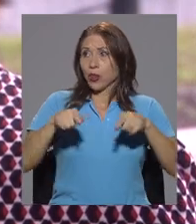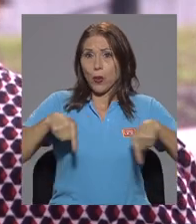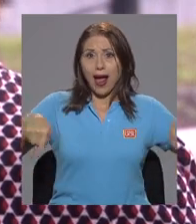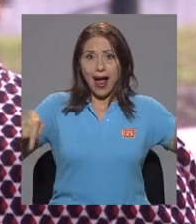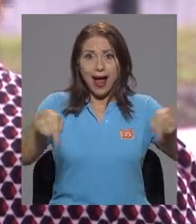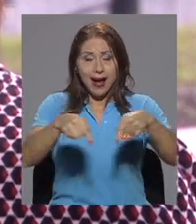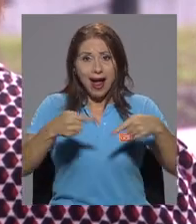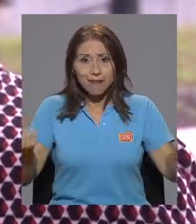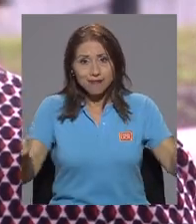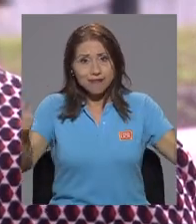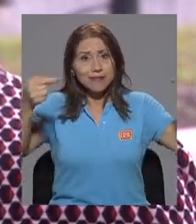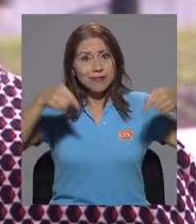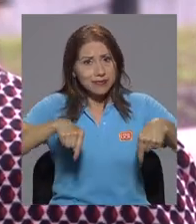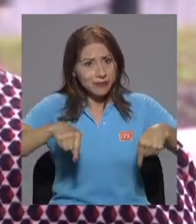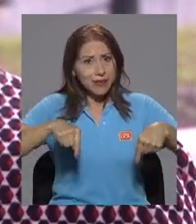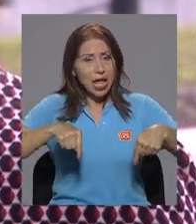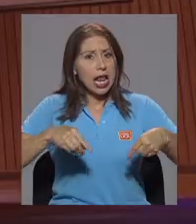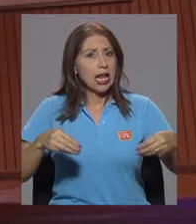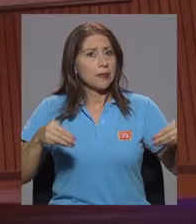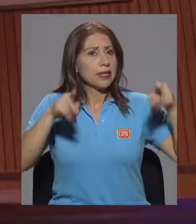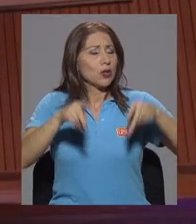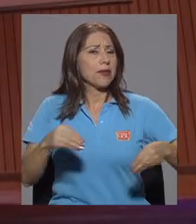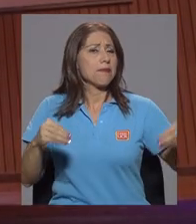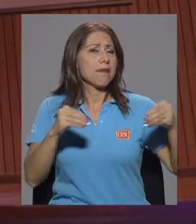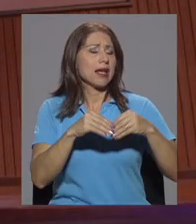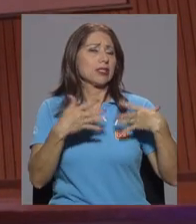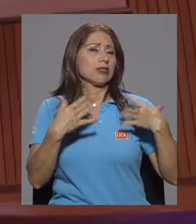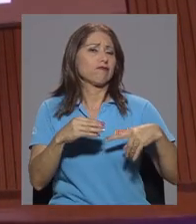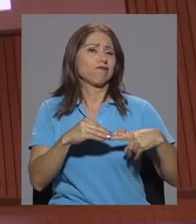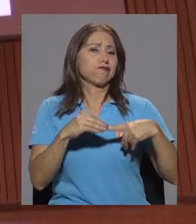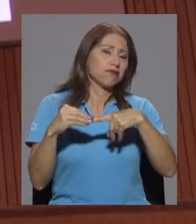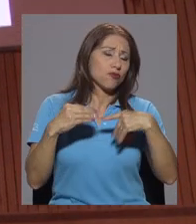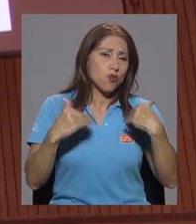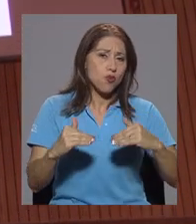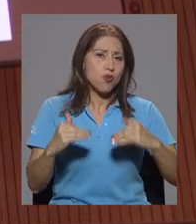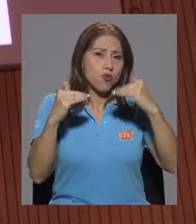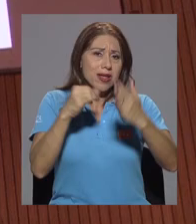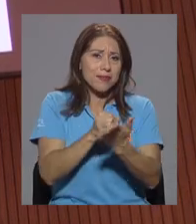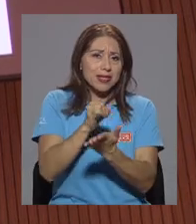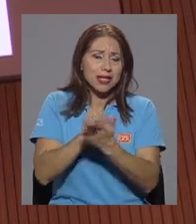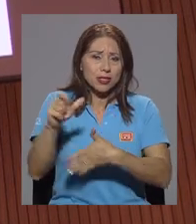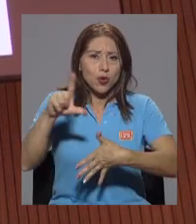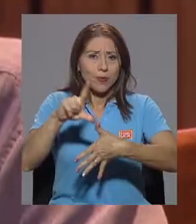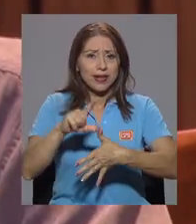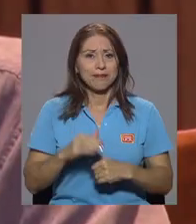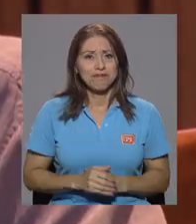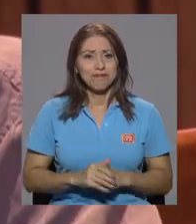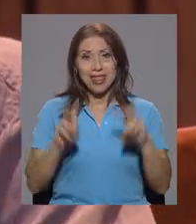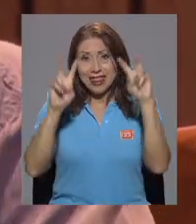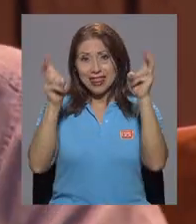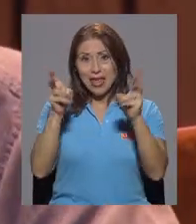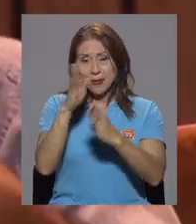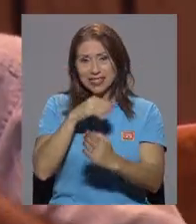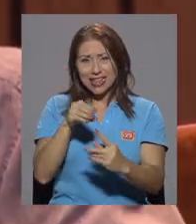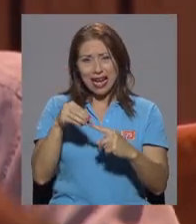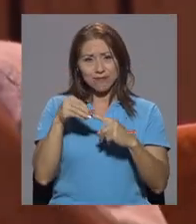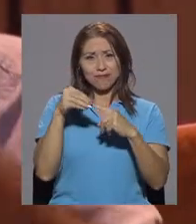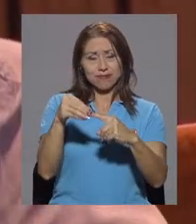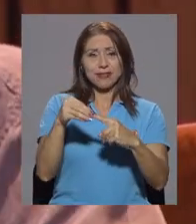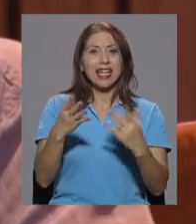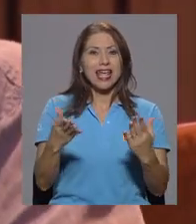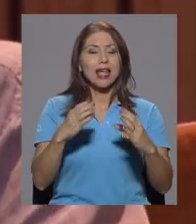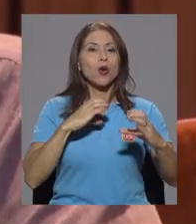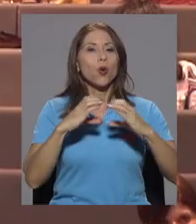congreso la crema innata de la investigación en América Latina. El tema central del congreso fue comunicación